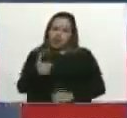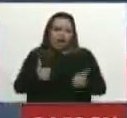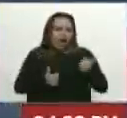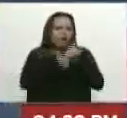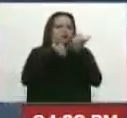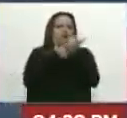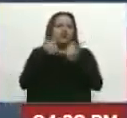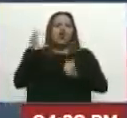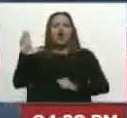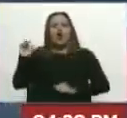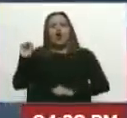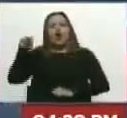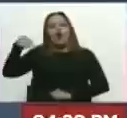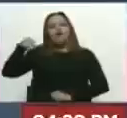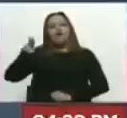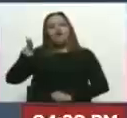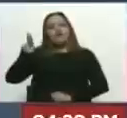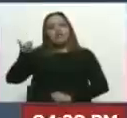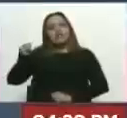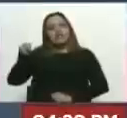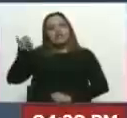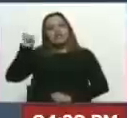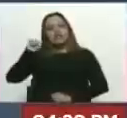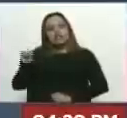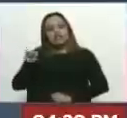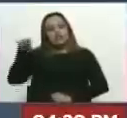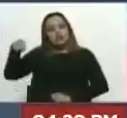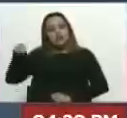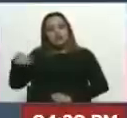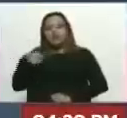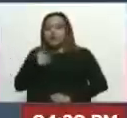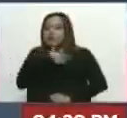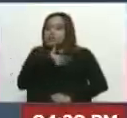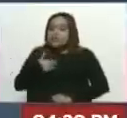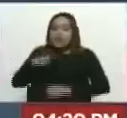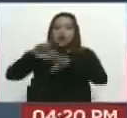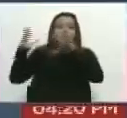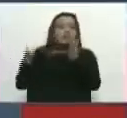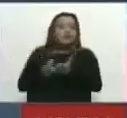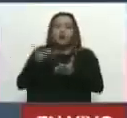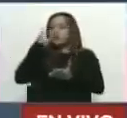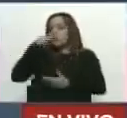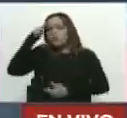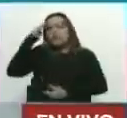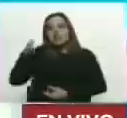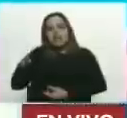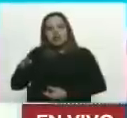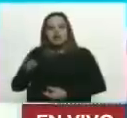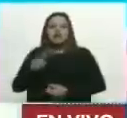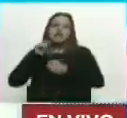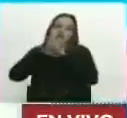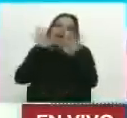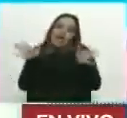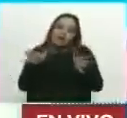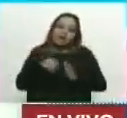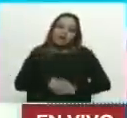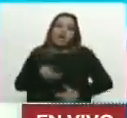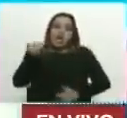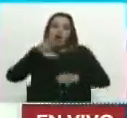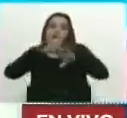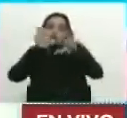digo, yo quisiera tener un mundo donde no hubiera militares. Claro, si tuviéramos un